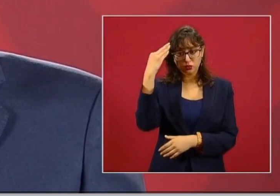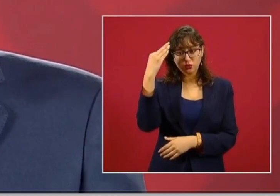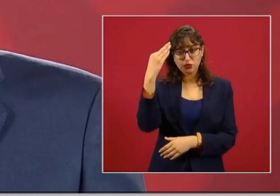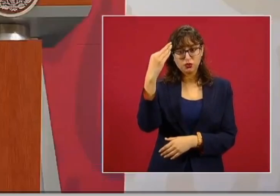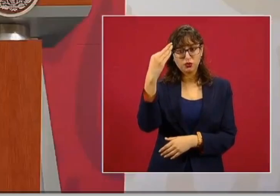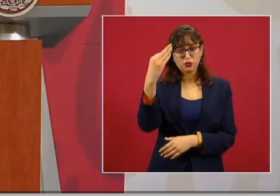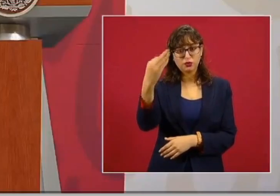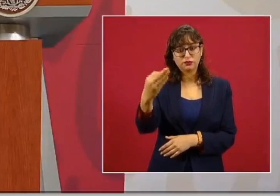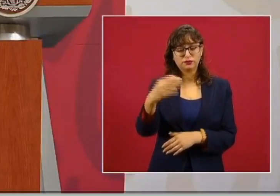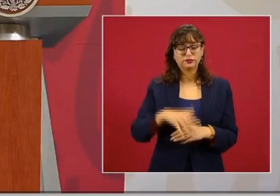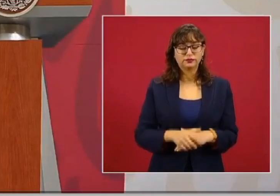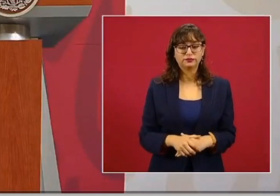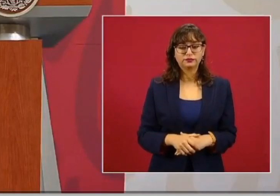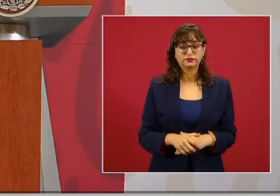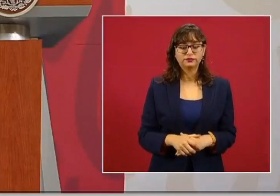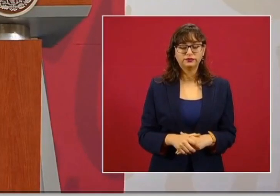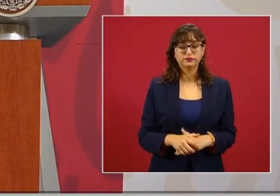corrupto.